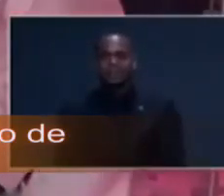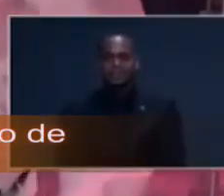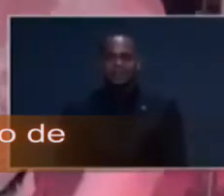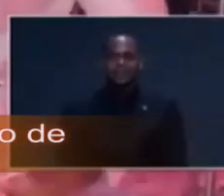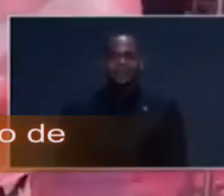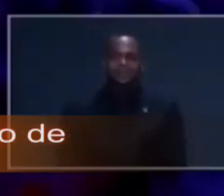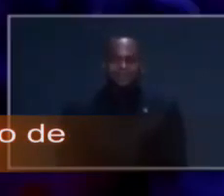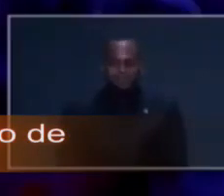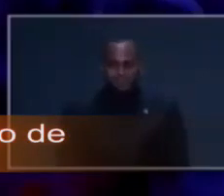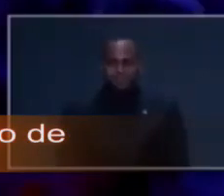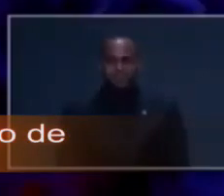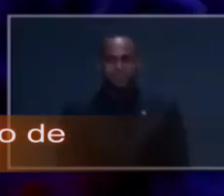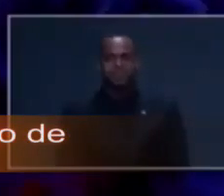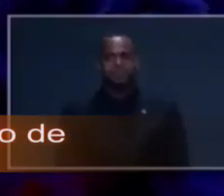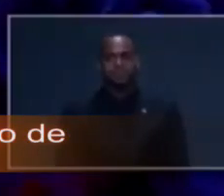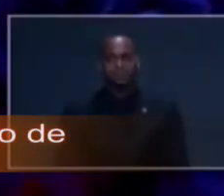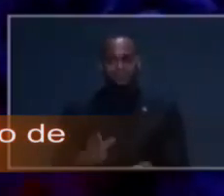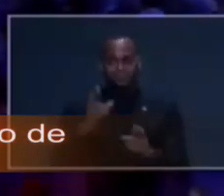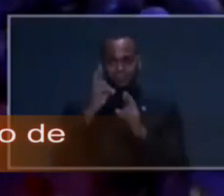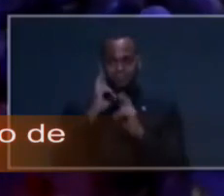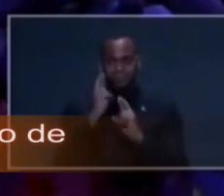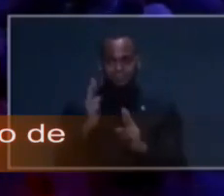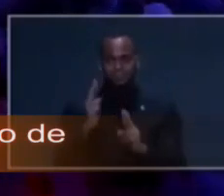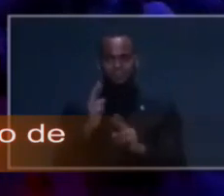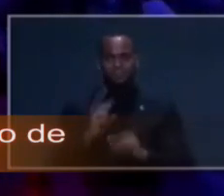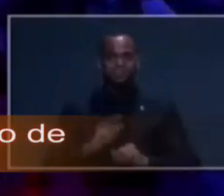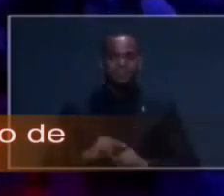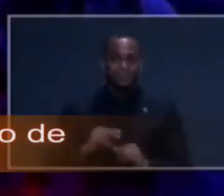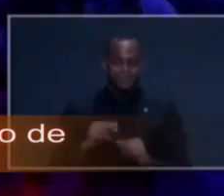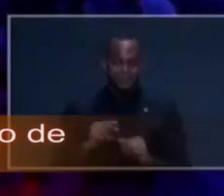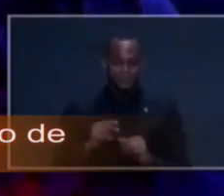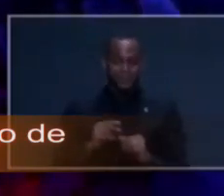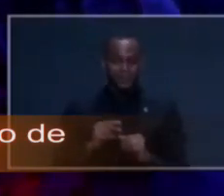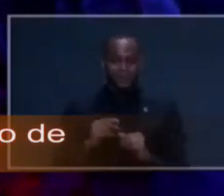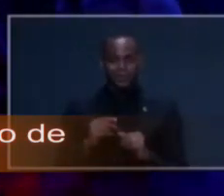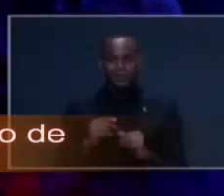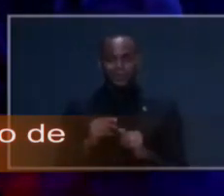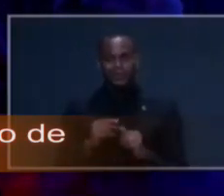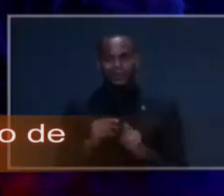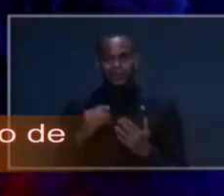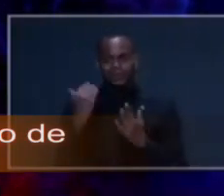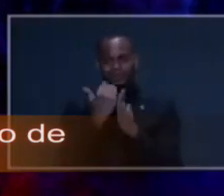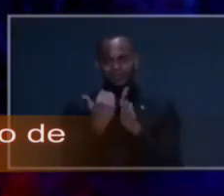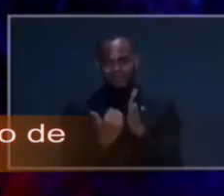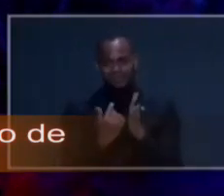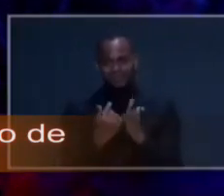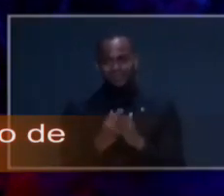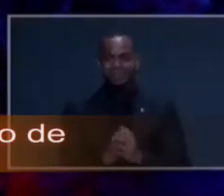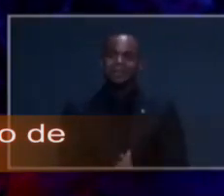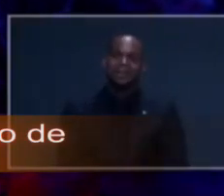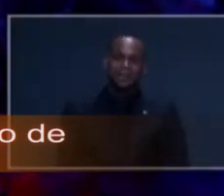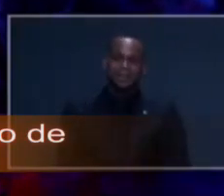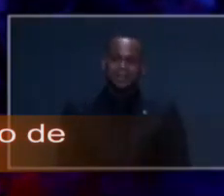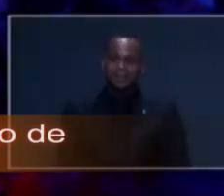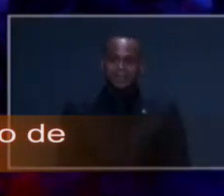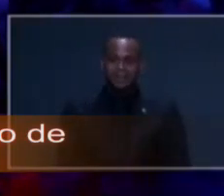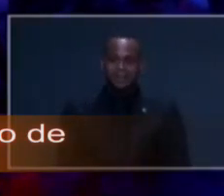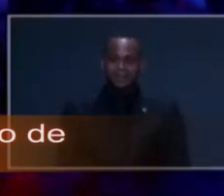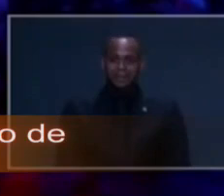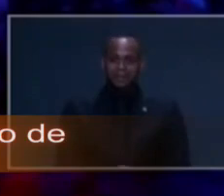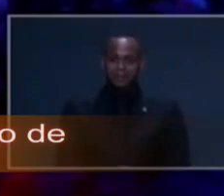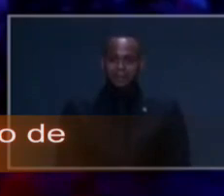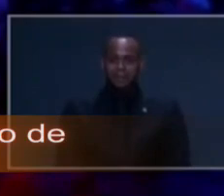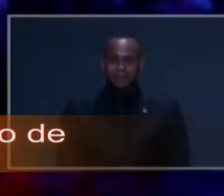miren eso eso fue un juego diciendo la gente busca una moneda que debajo de su silla y eso es un espectáculo y todo el mundo contentísimo